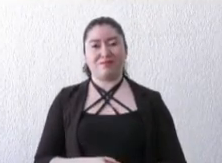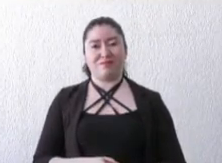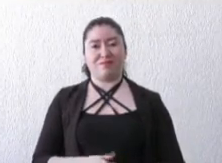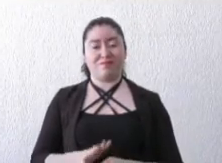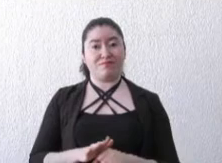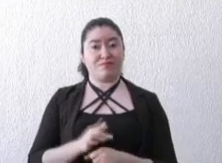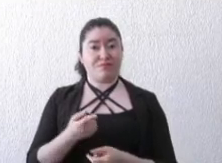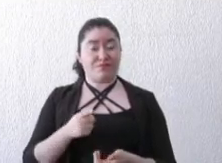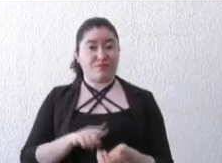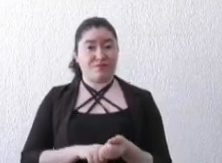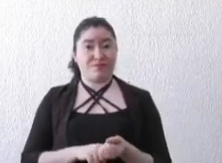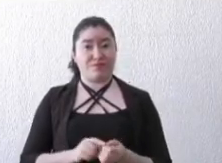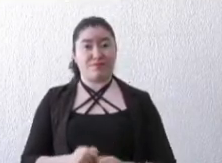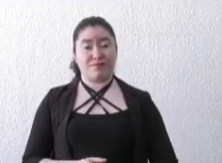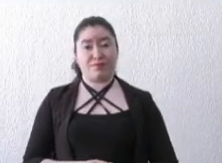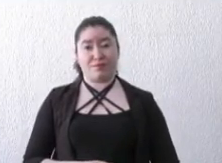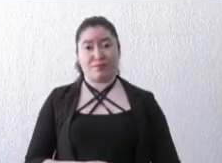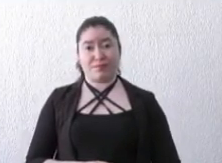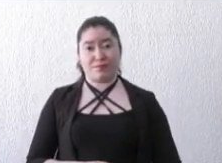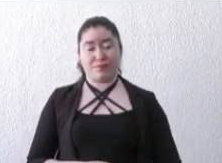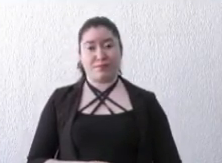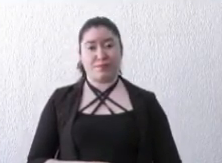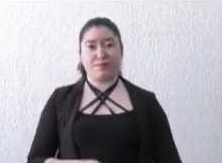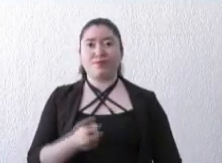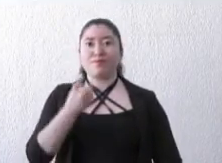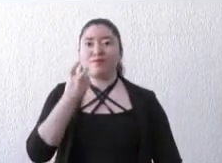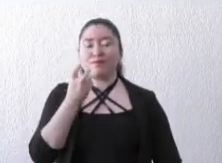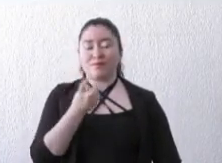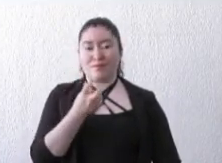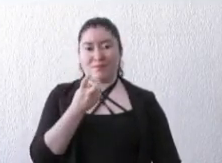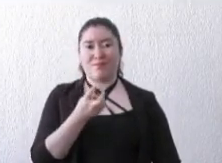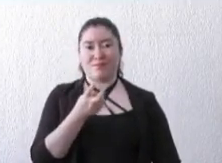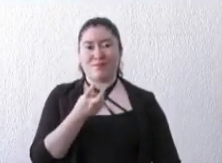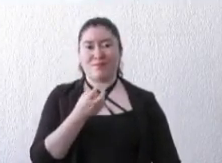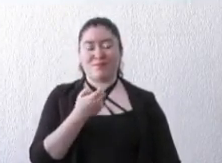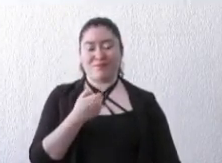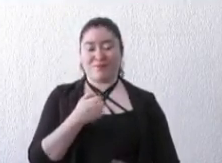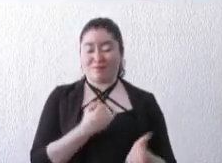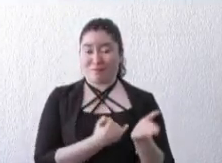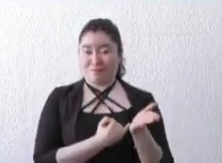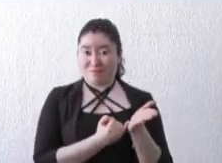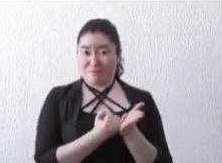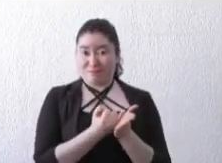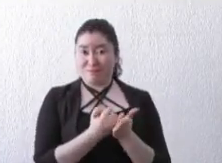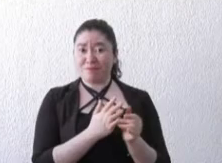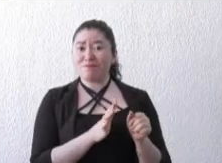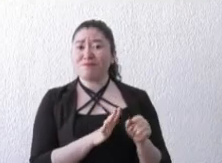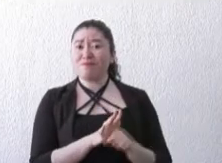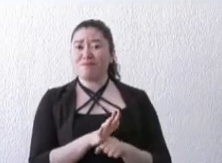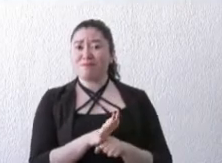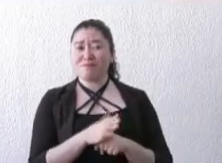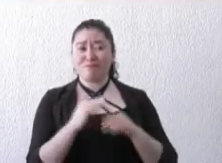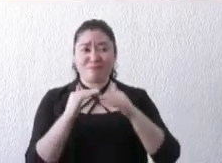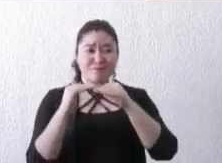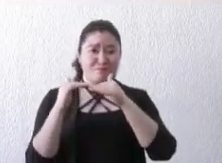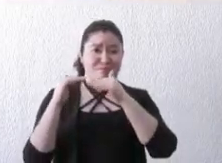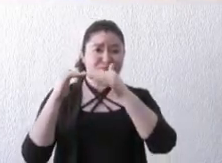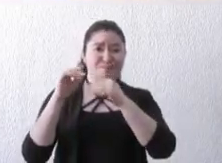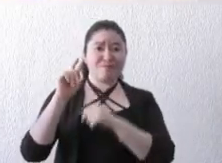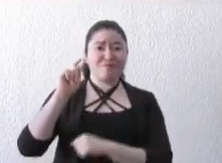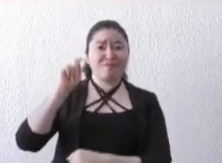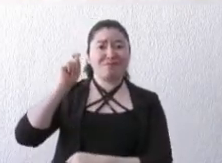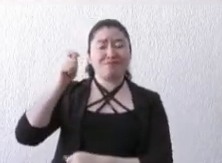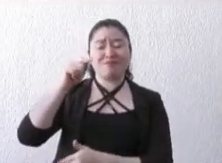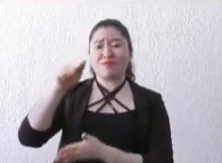Cosmos, y es por eso que se decidió que el techo se convierta en un